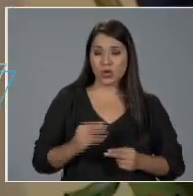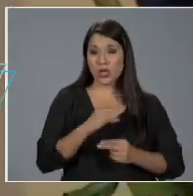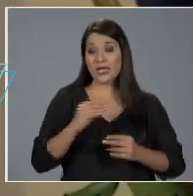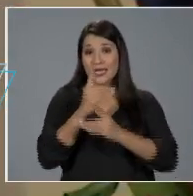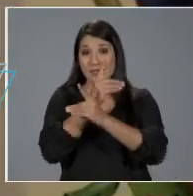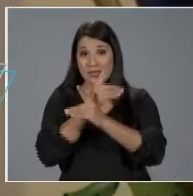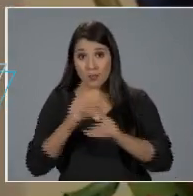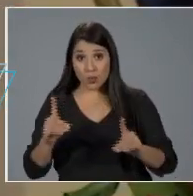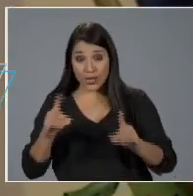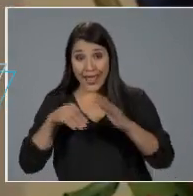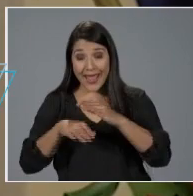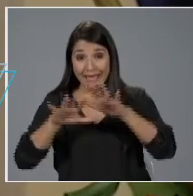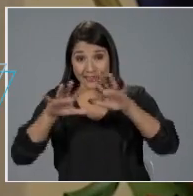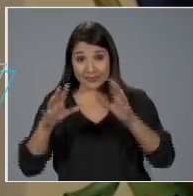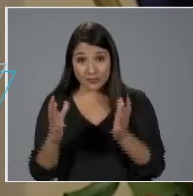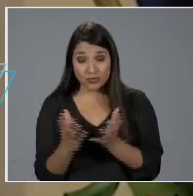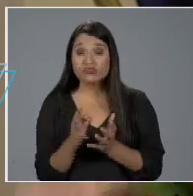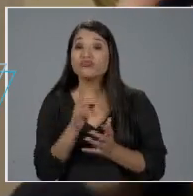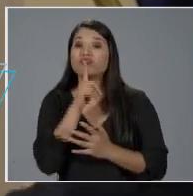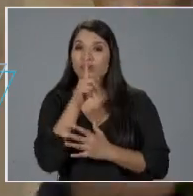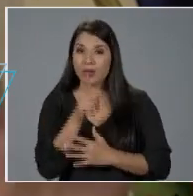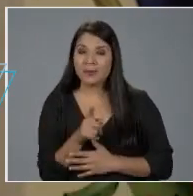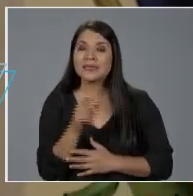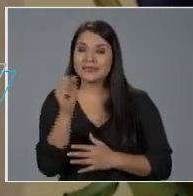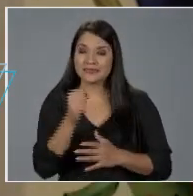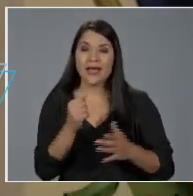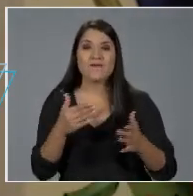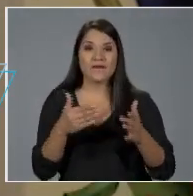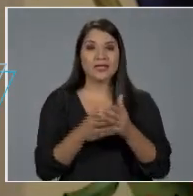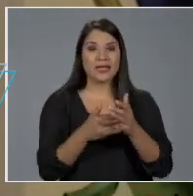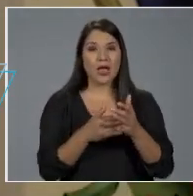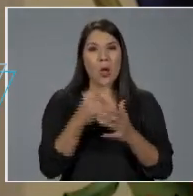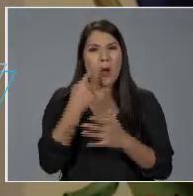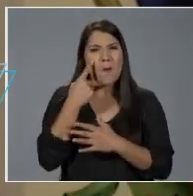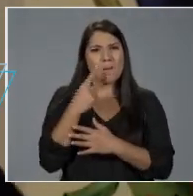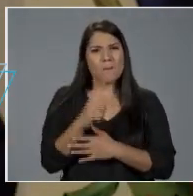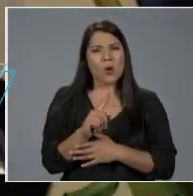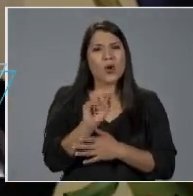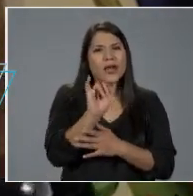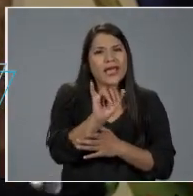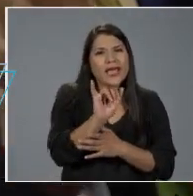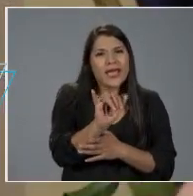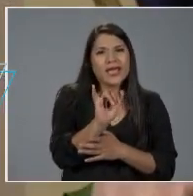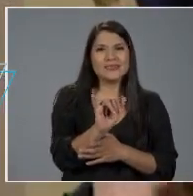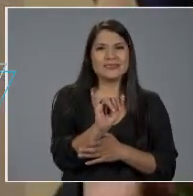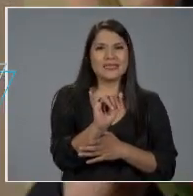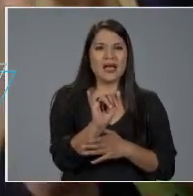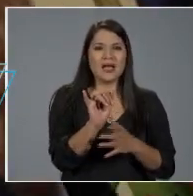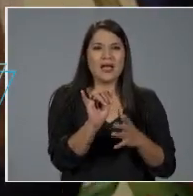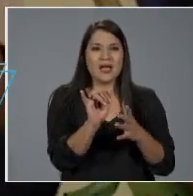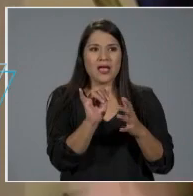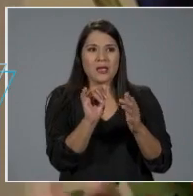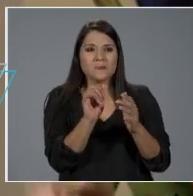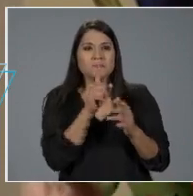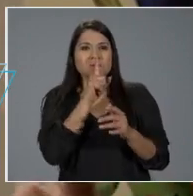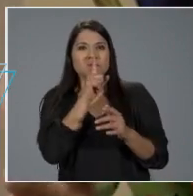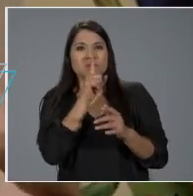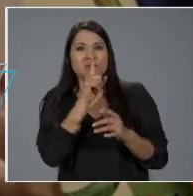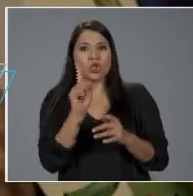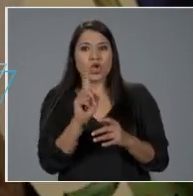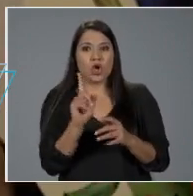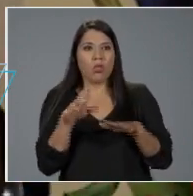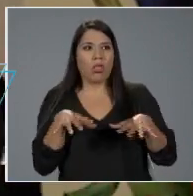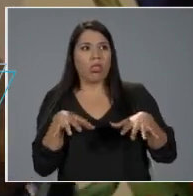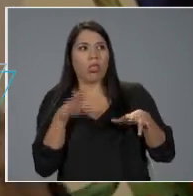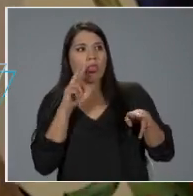en el hemisferio, realmente yo creo que ha sido afectada por esa especie de pusilanimidad o de no tomar